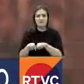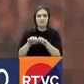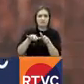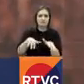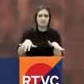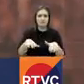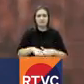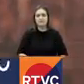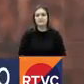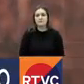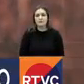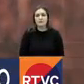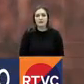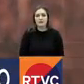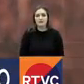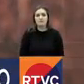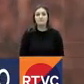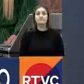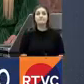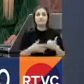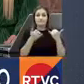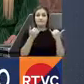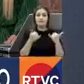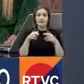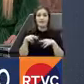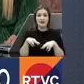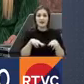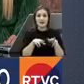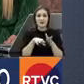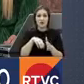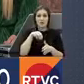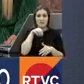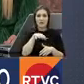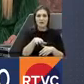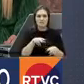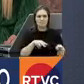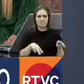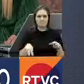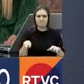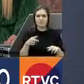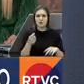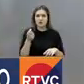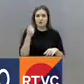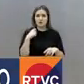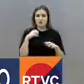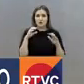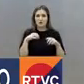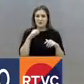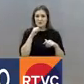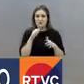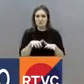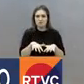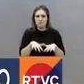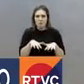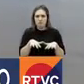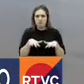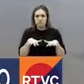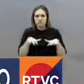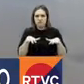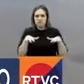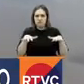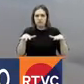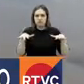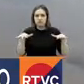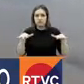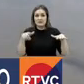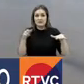ríos. Hay alerta en los municipios cercanos al río Magdalena. Las lluvias de los últimos días aumentaron el caudal del afluente. El nivel